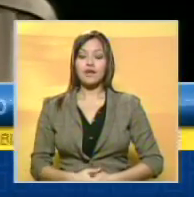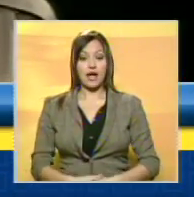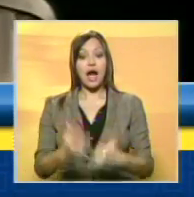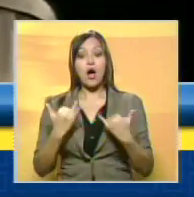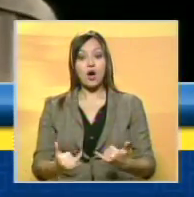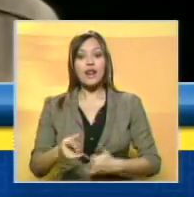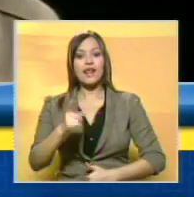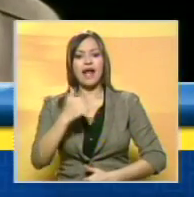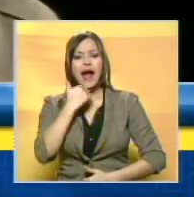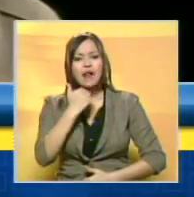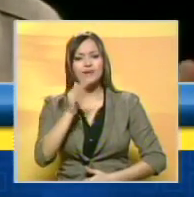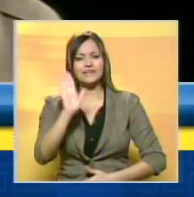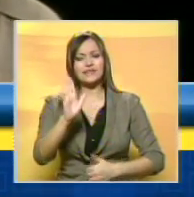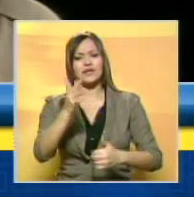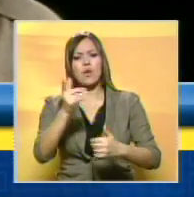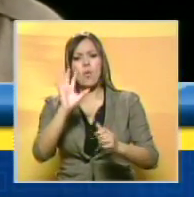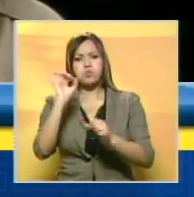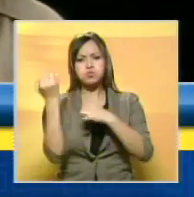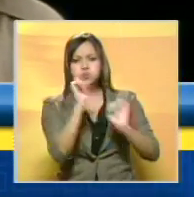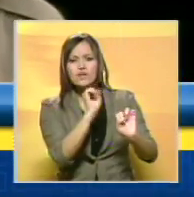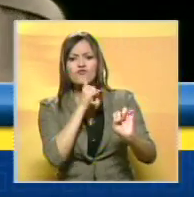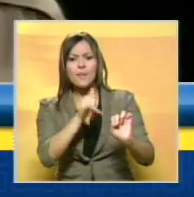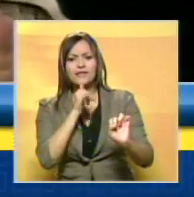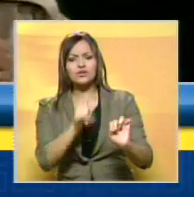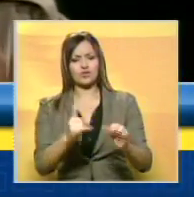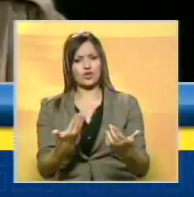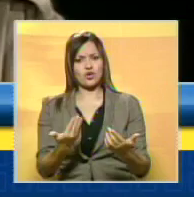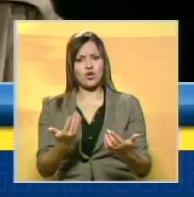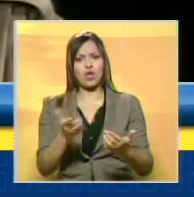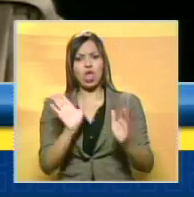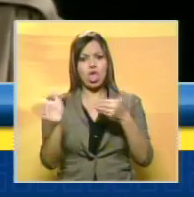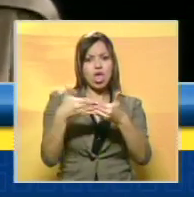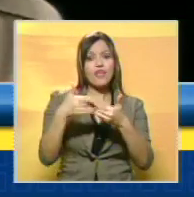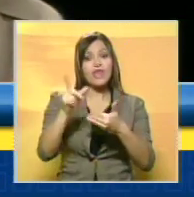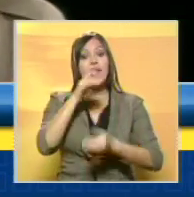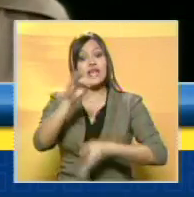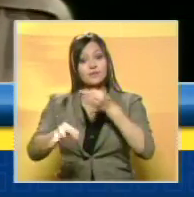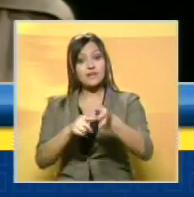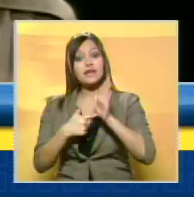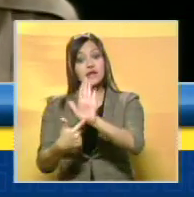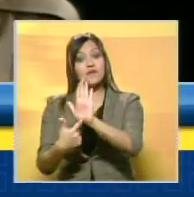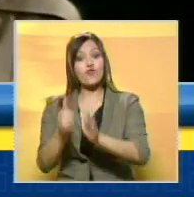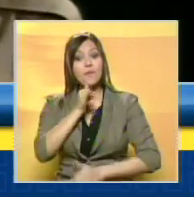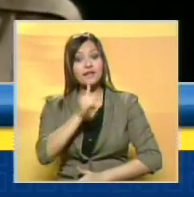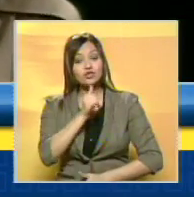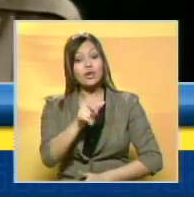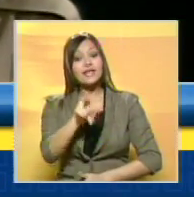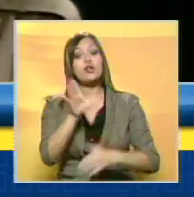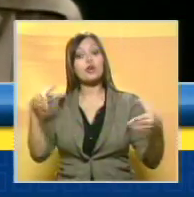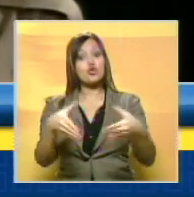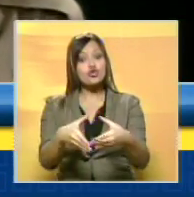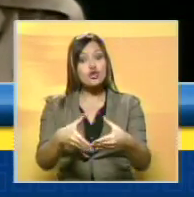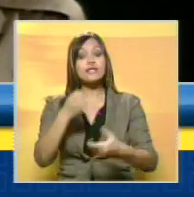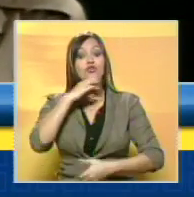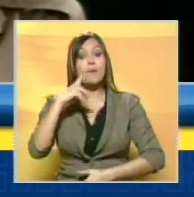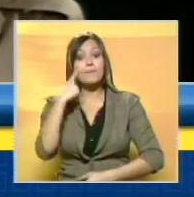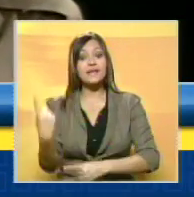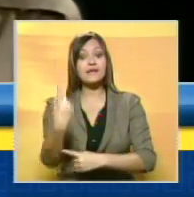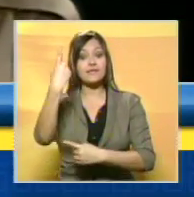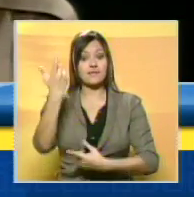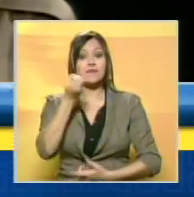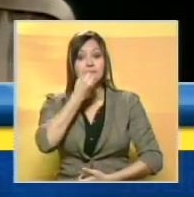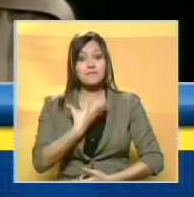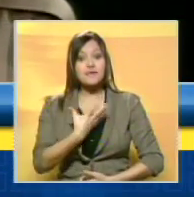Rompamos los vetos, la censura, los bloqueos informativos y vayamos llevando el mensaje de esta tremenda cumbre histórica. El camino